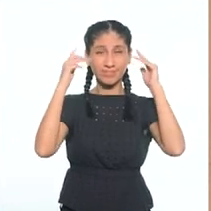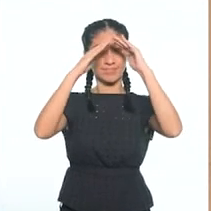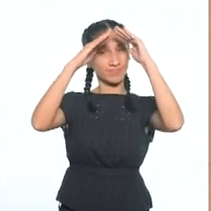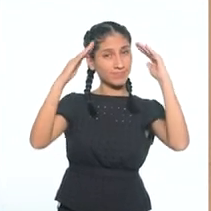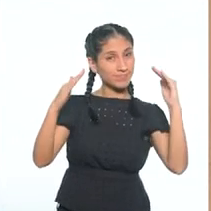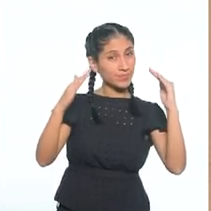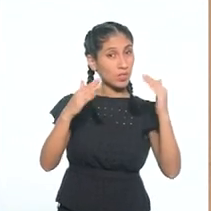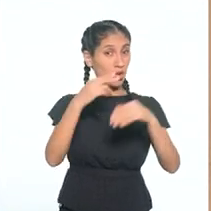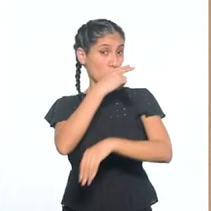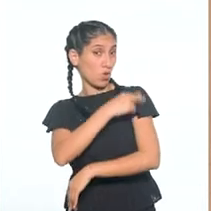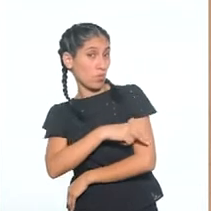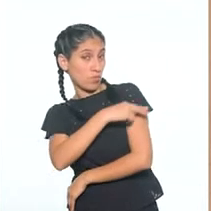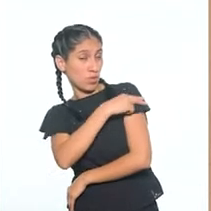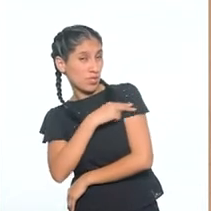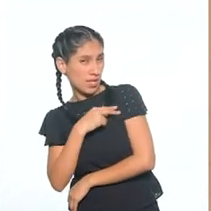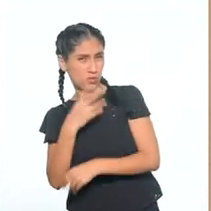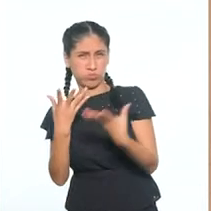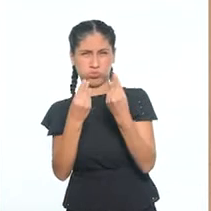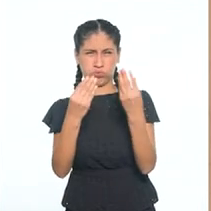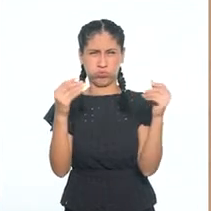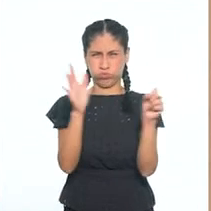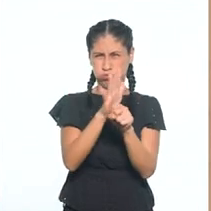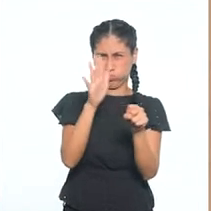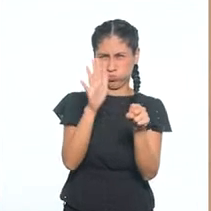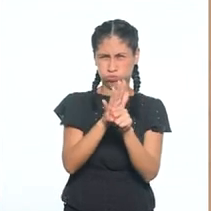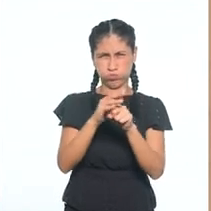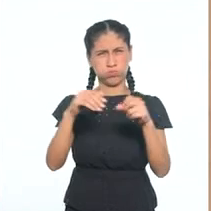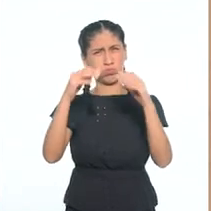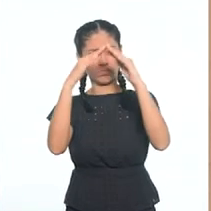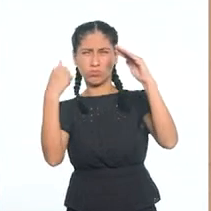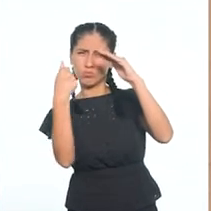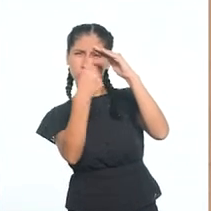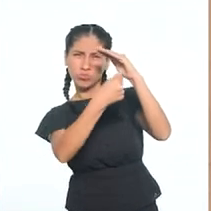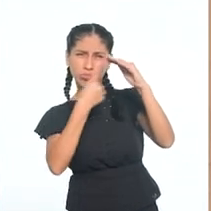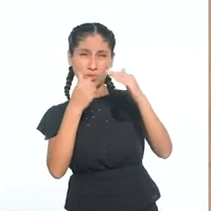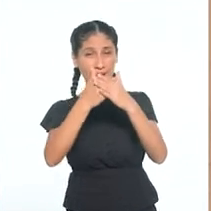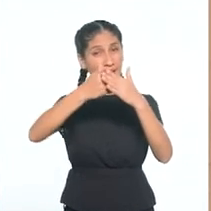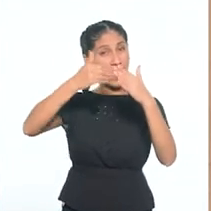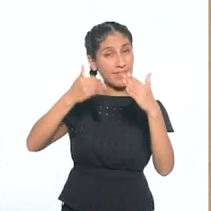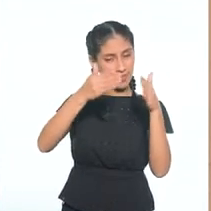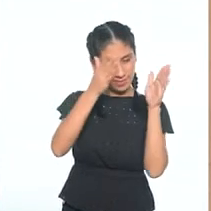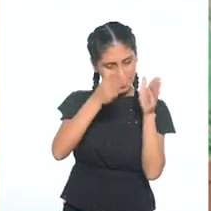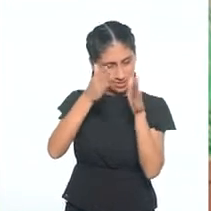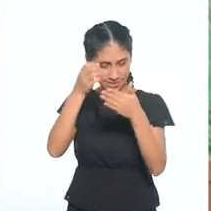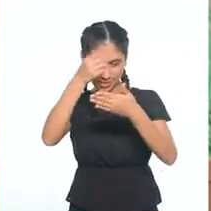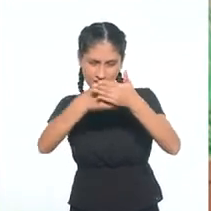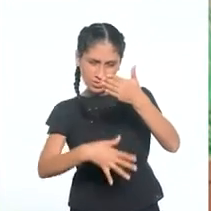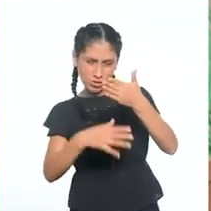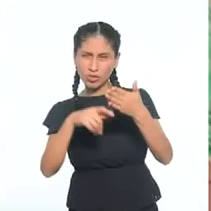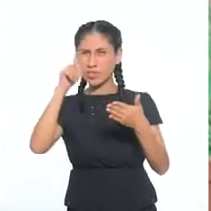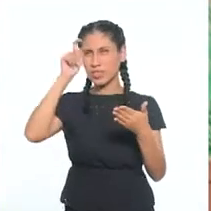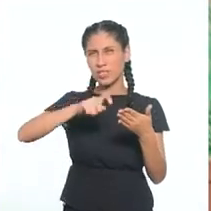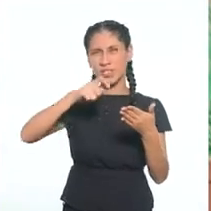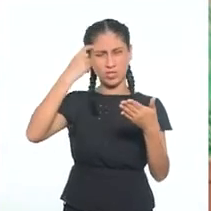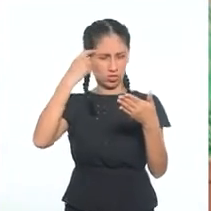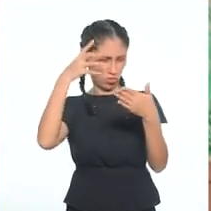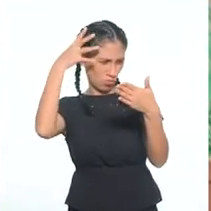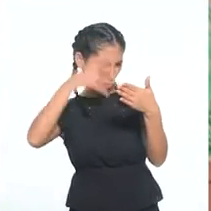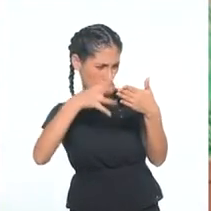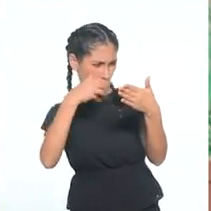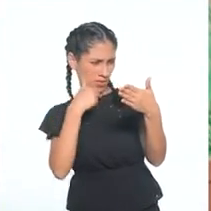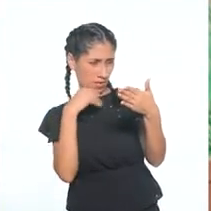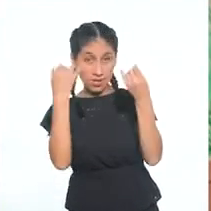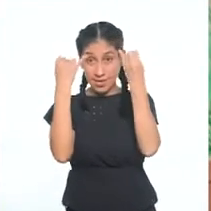casa hospitales colapsados encierro antes de redactar el texto es necesario analizar